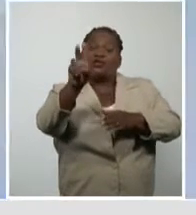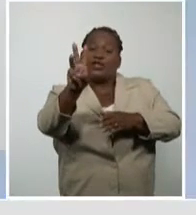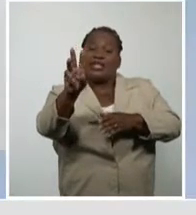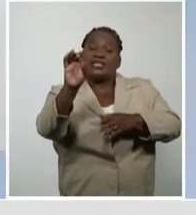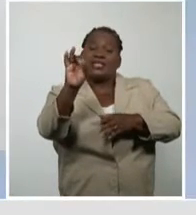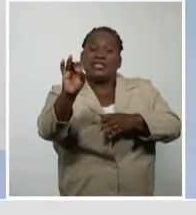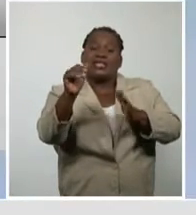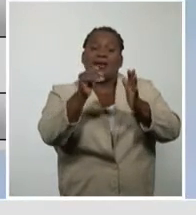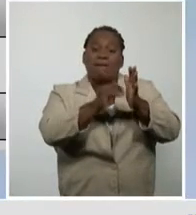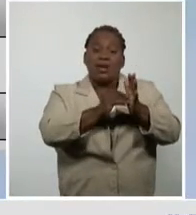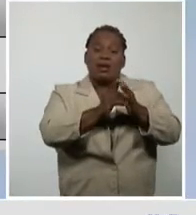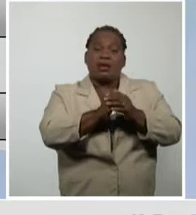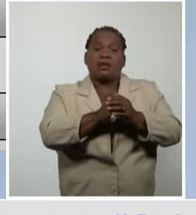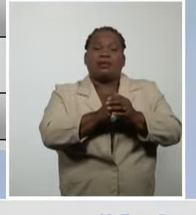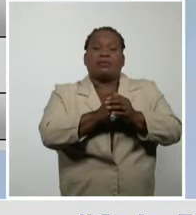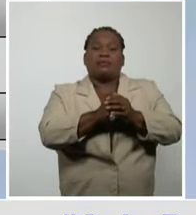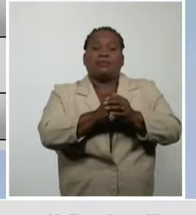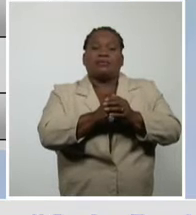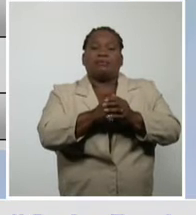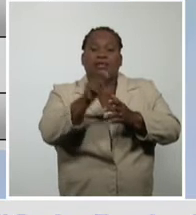4.137.193 casos confirmados,